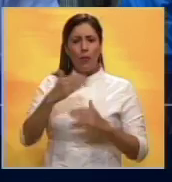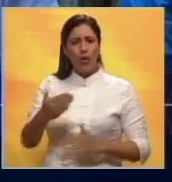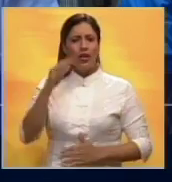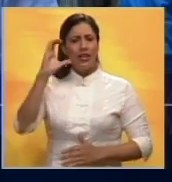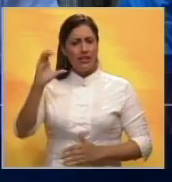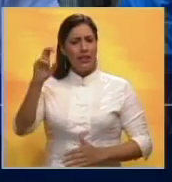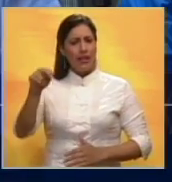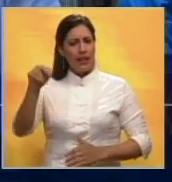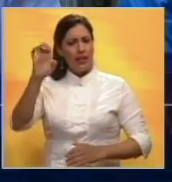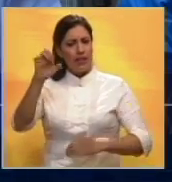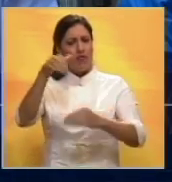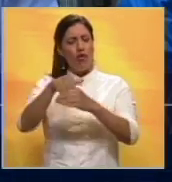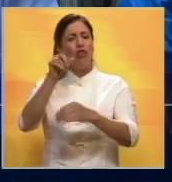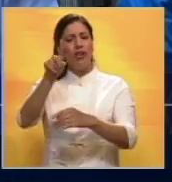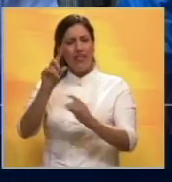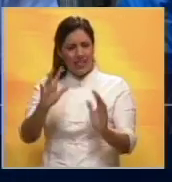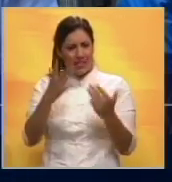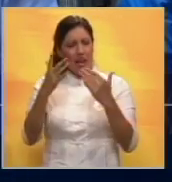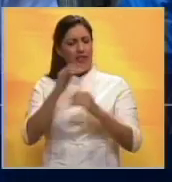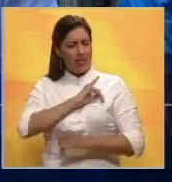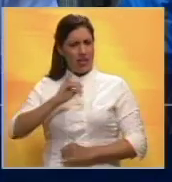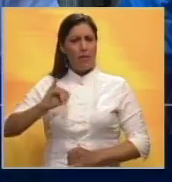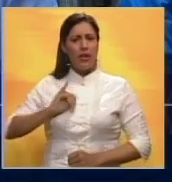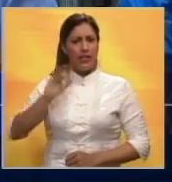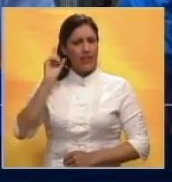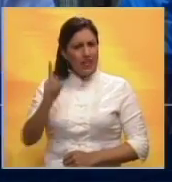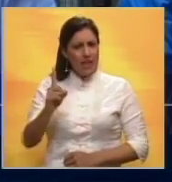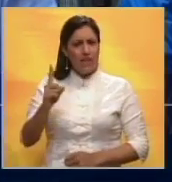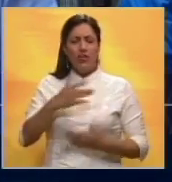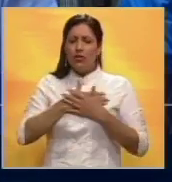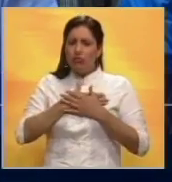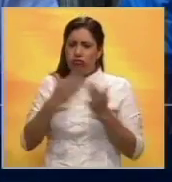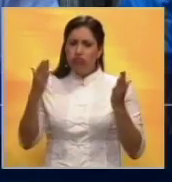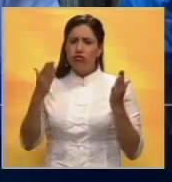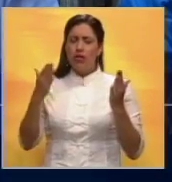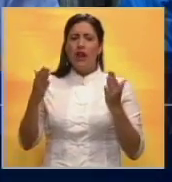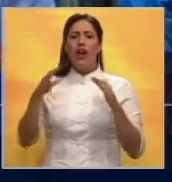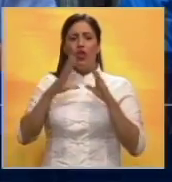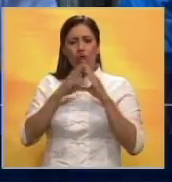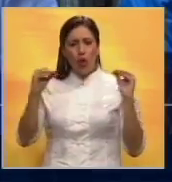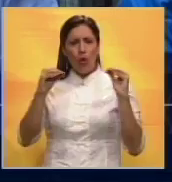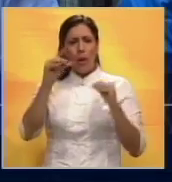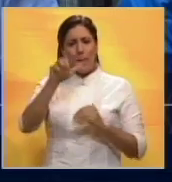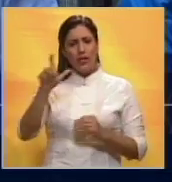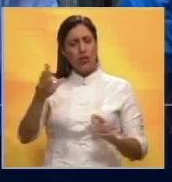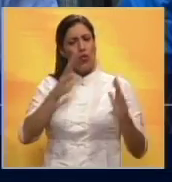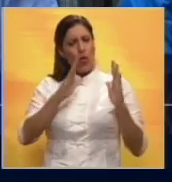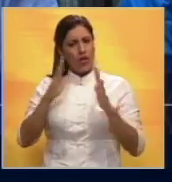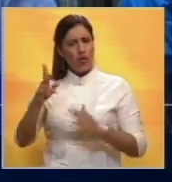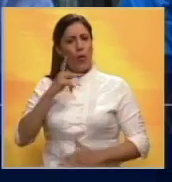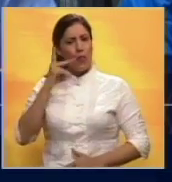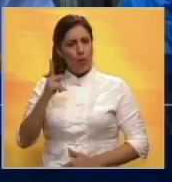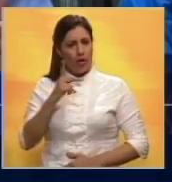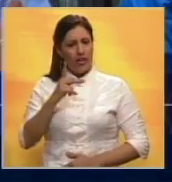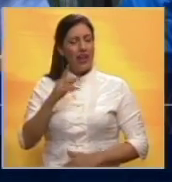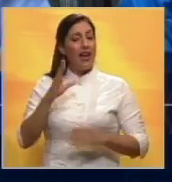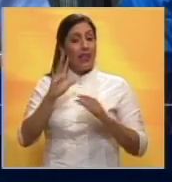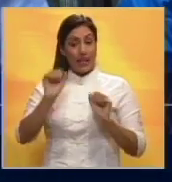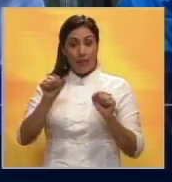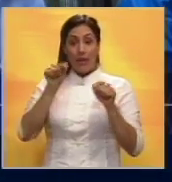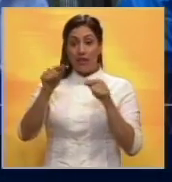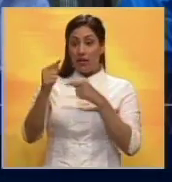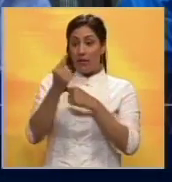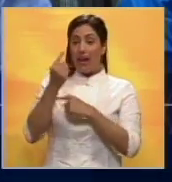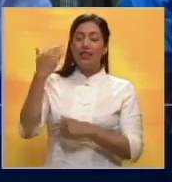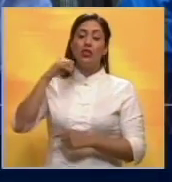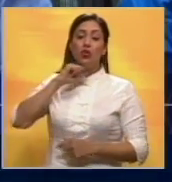Nacional electoral recupere su autonomía y brinde la posibilidad a todas las organizaciones políticas así como